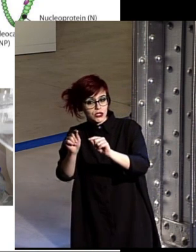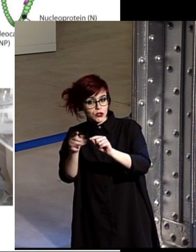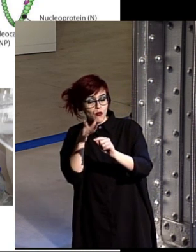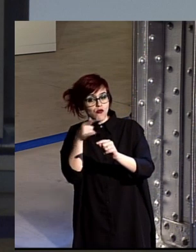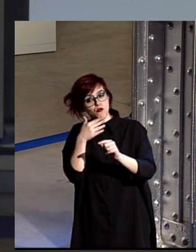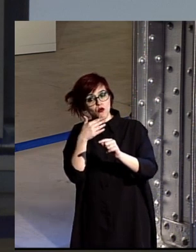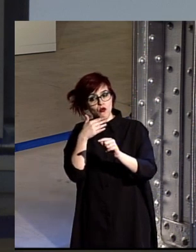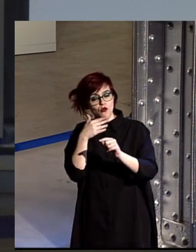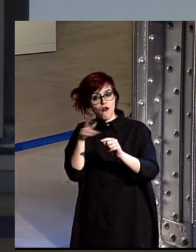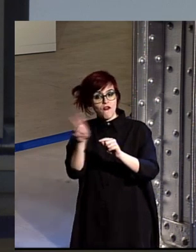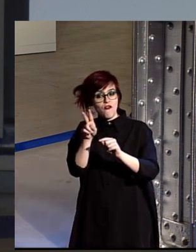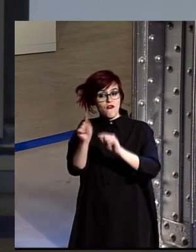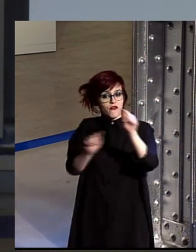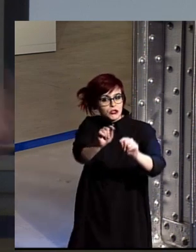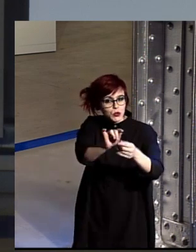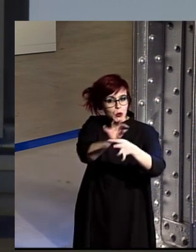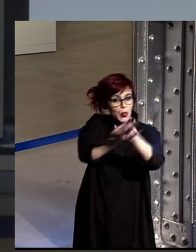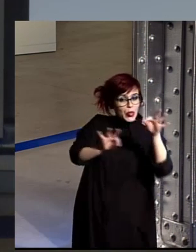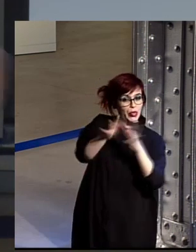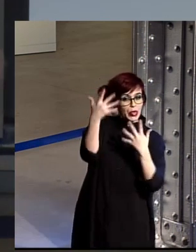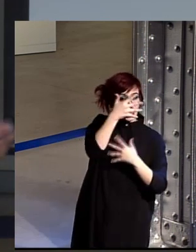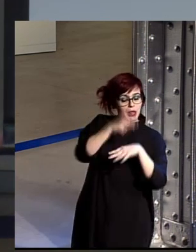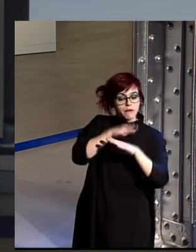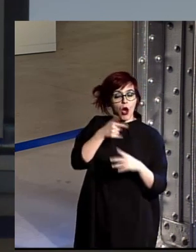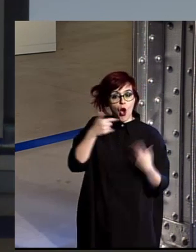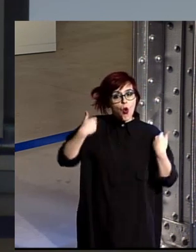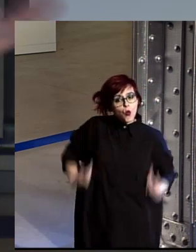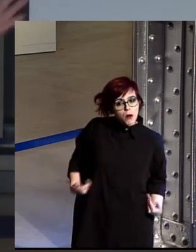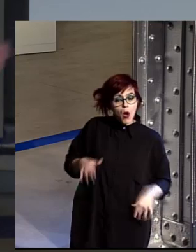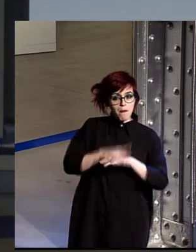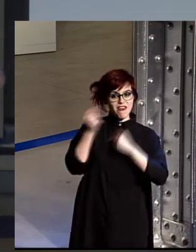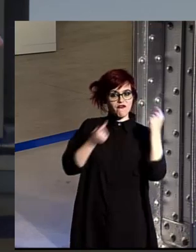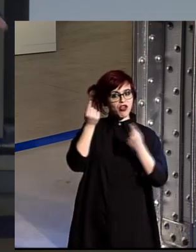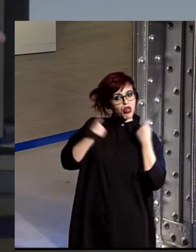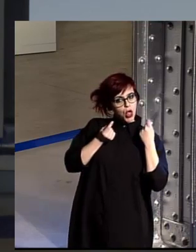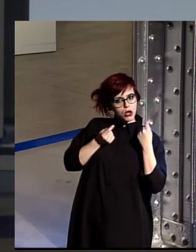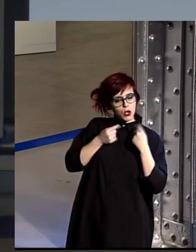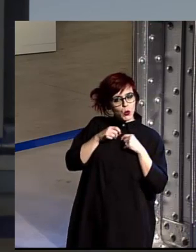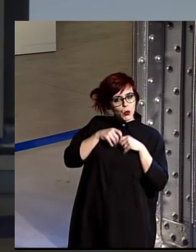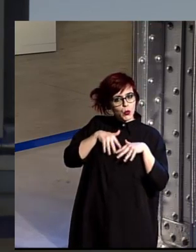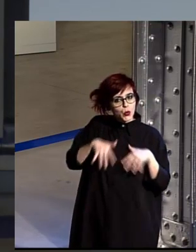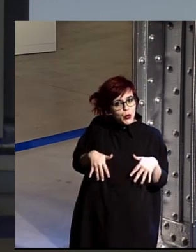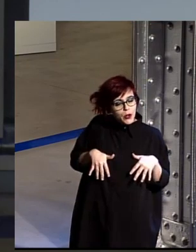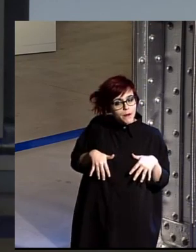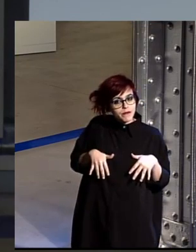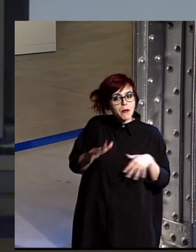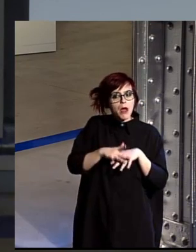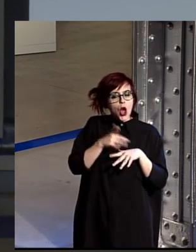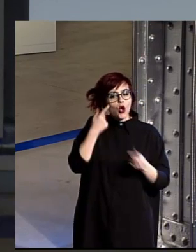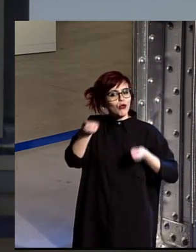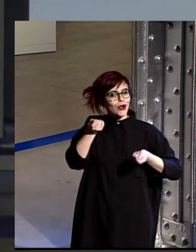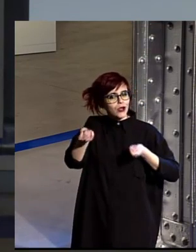el virus, realmente nuestro sistema inmune lo ve como una infección real porque es una infección real, pero está viendo y está controlando la forma correcta de la